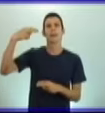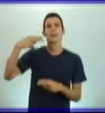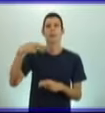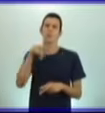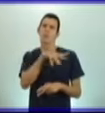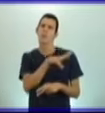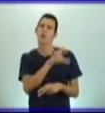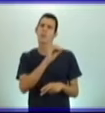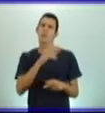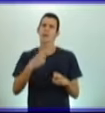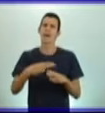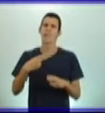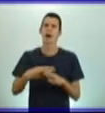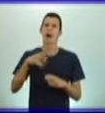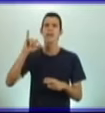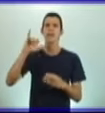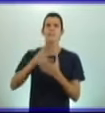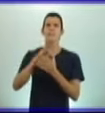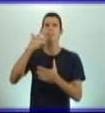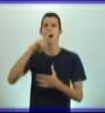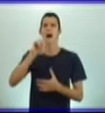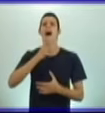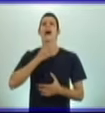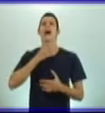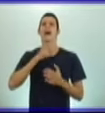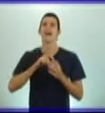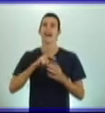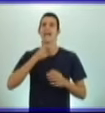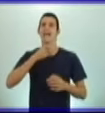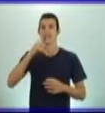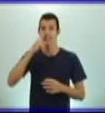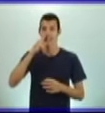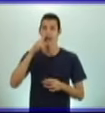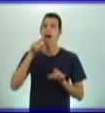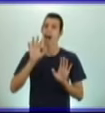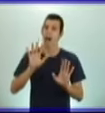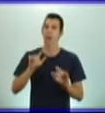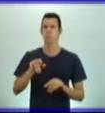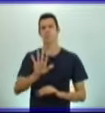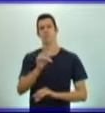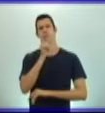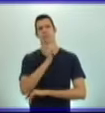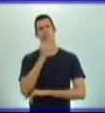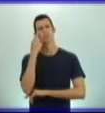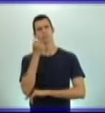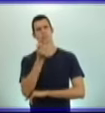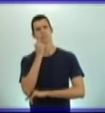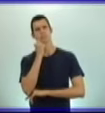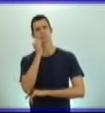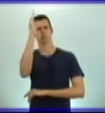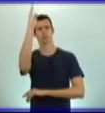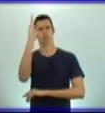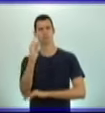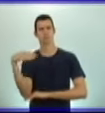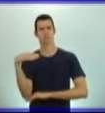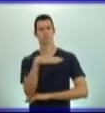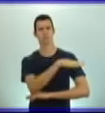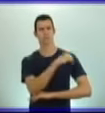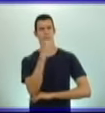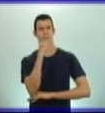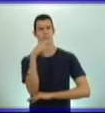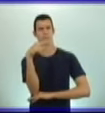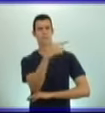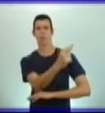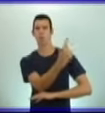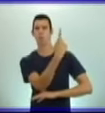¿Qué otro dato nos permite esta gráfica? Observen que hay dos puntos, A y B, que son la intersección del gráfico de la función